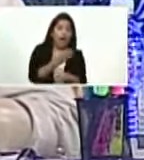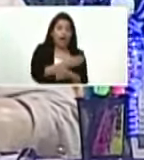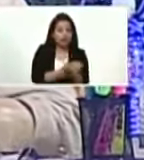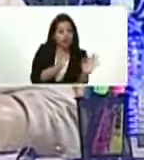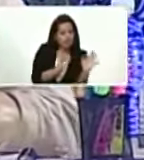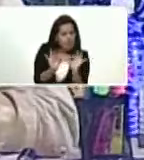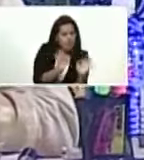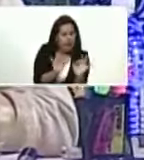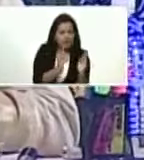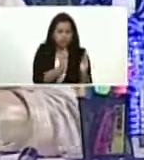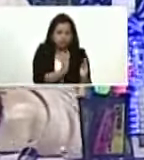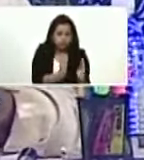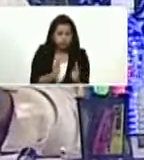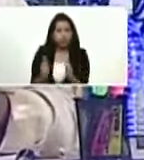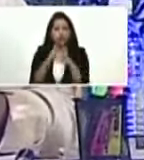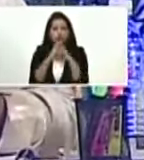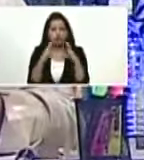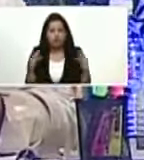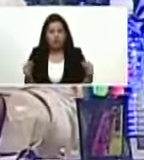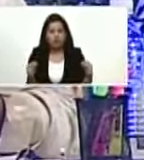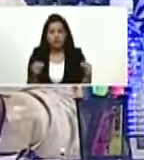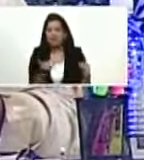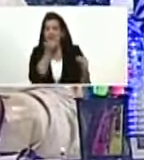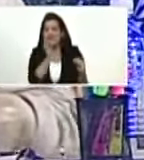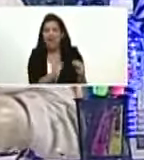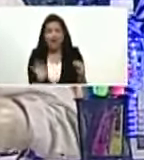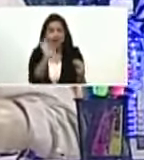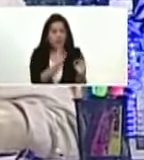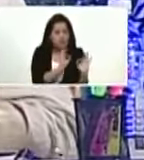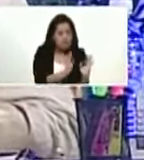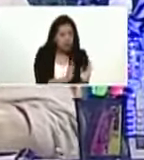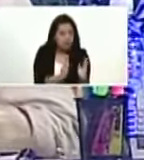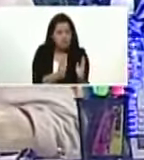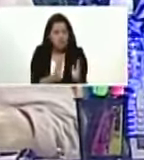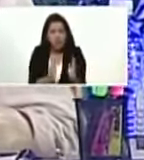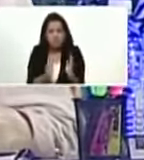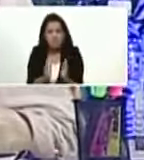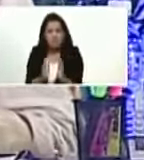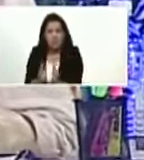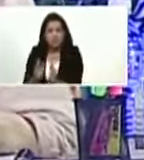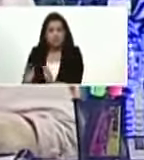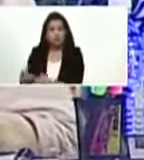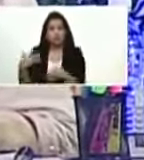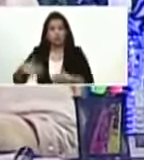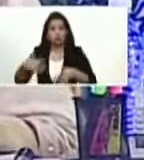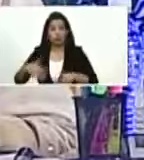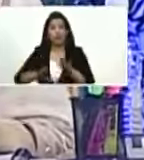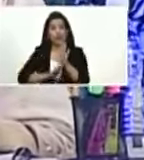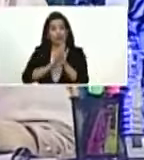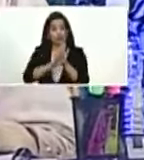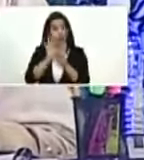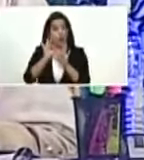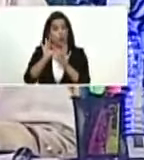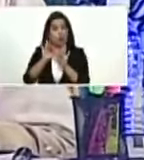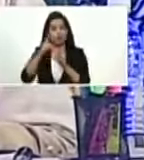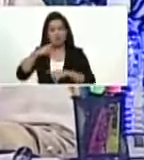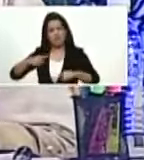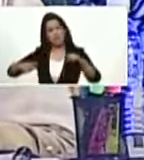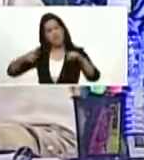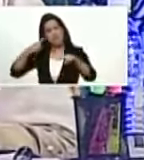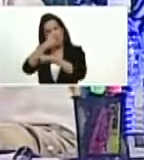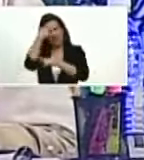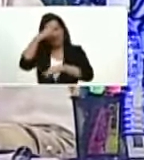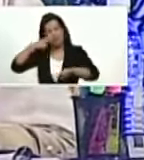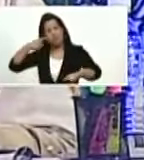detalle para que nada falle. Es el desarrollo más alto de la técnica del ser humano. Lanza esos cohetes que llegan